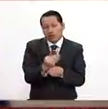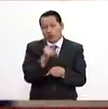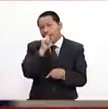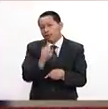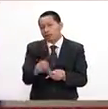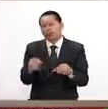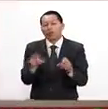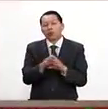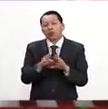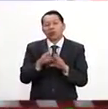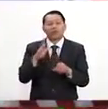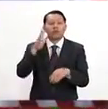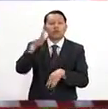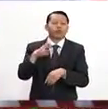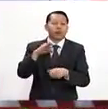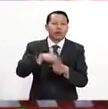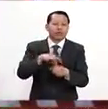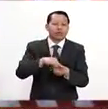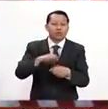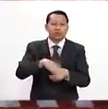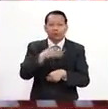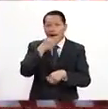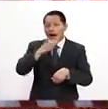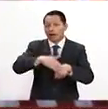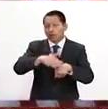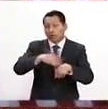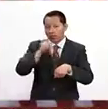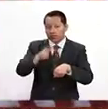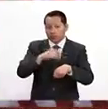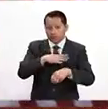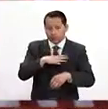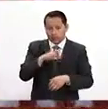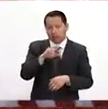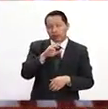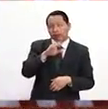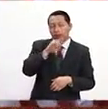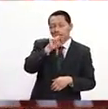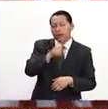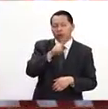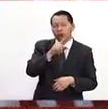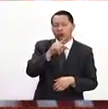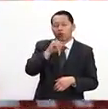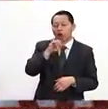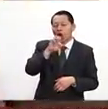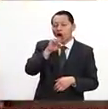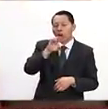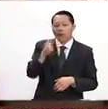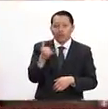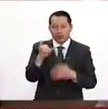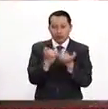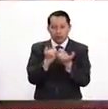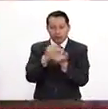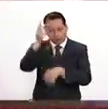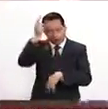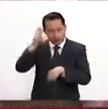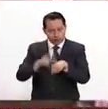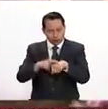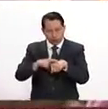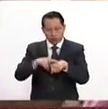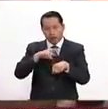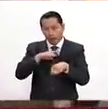futuras elecciones, porque una de las advertencias que hicieron tanto el señor James Comey, director del FBI, como Mike Rogers, director de la Agencia de